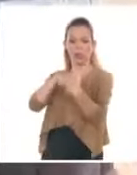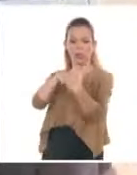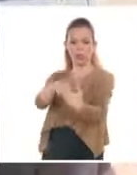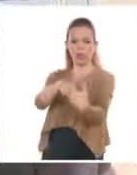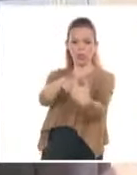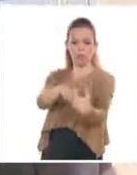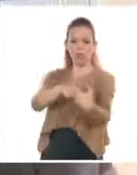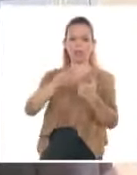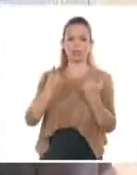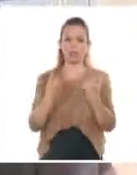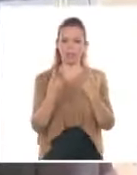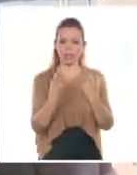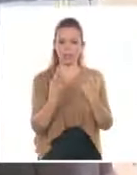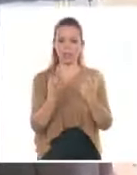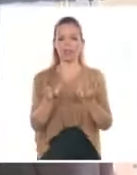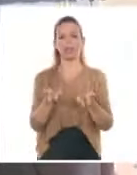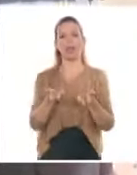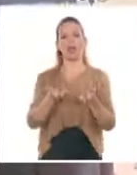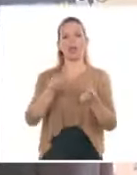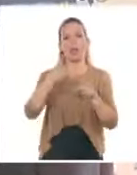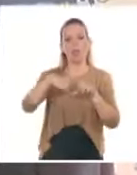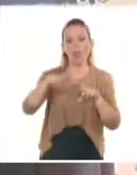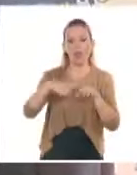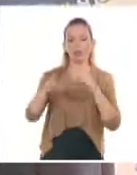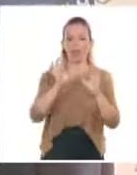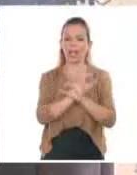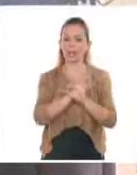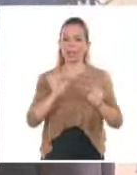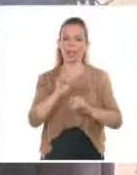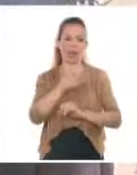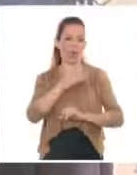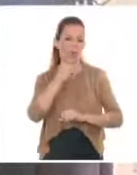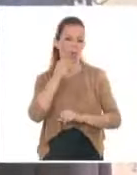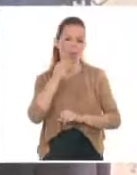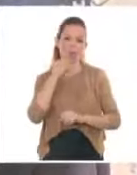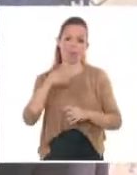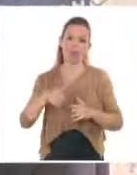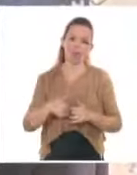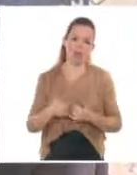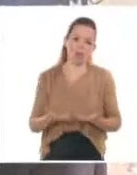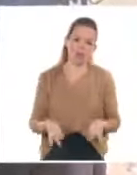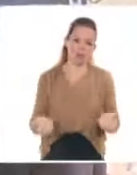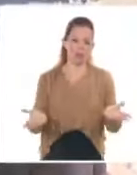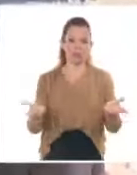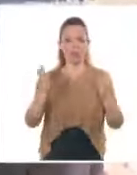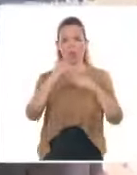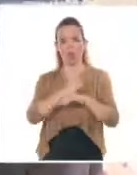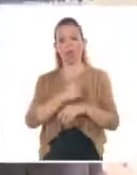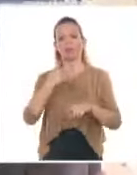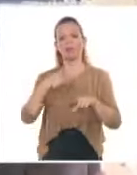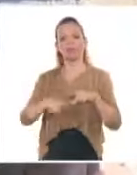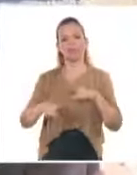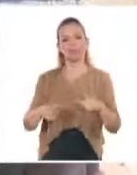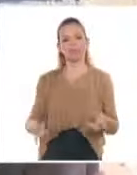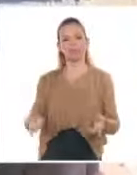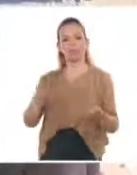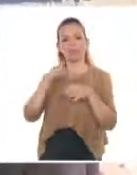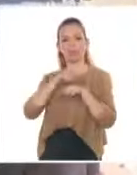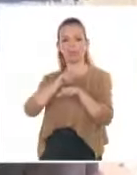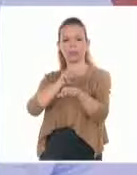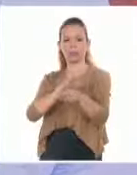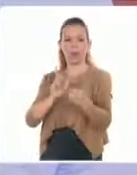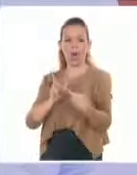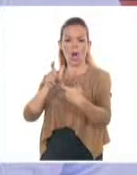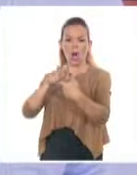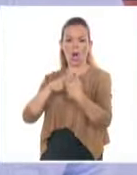demás, no hemos podido restablecer ese servicio. Más, tenemos los dos cochemotores en reparación en un taller en